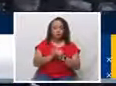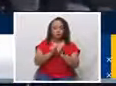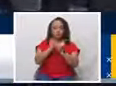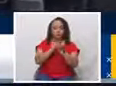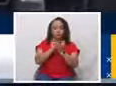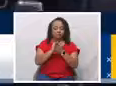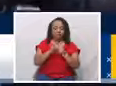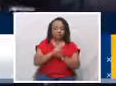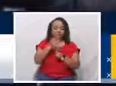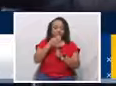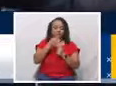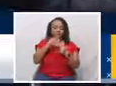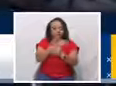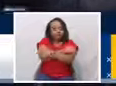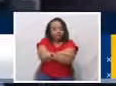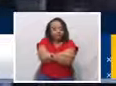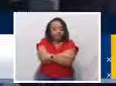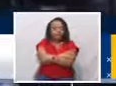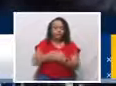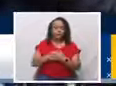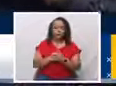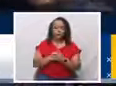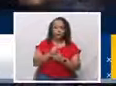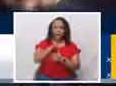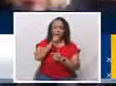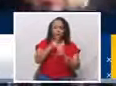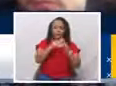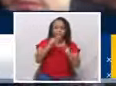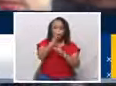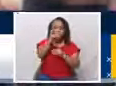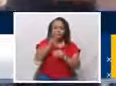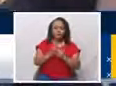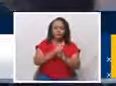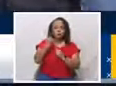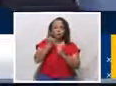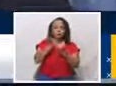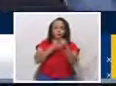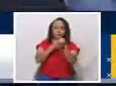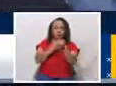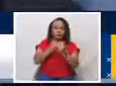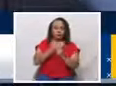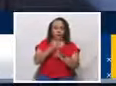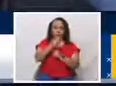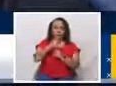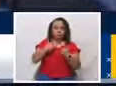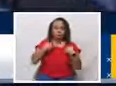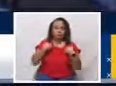calor. De verdad que el pueblo de Costa Rica siempre está apoyando. Estoy súper contento.